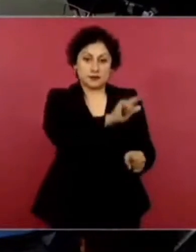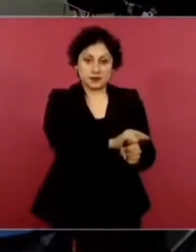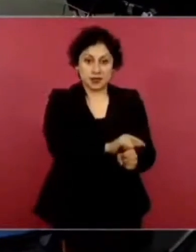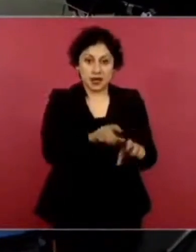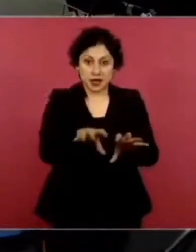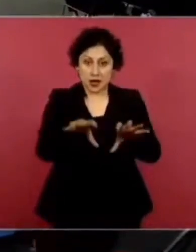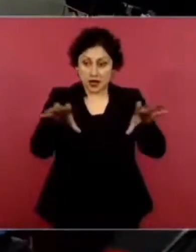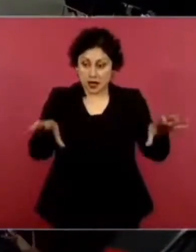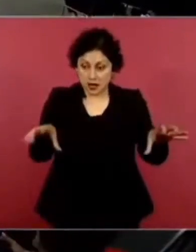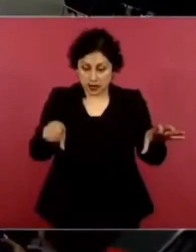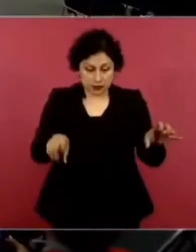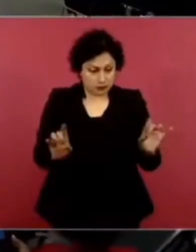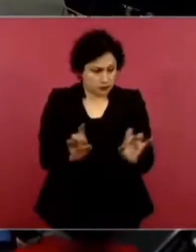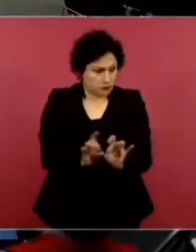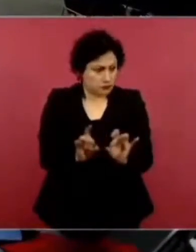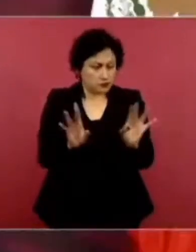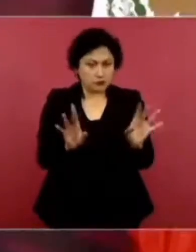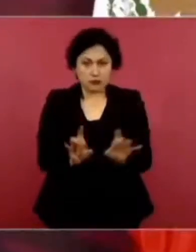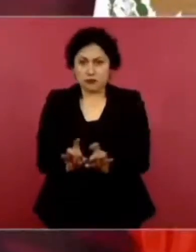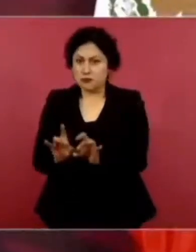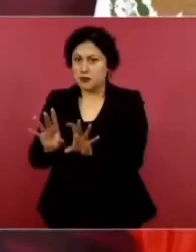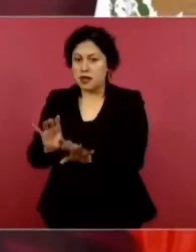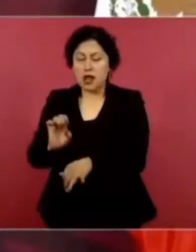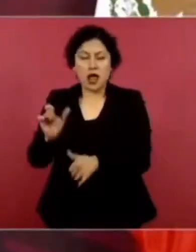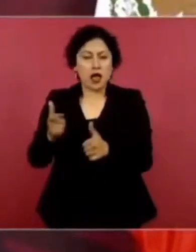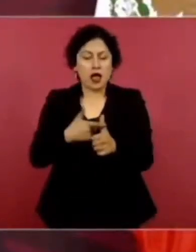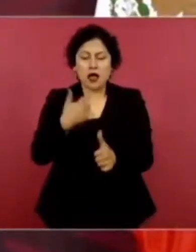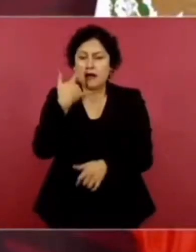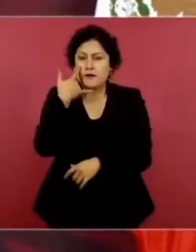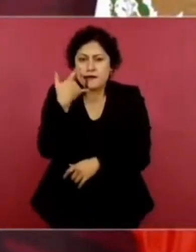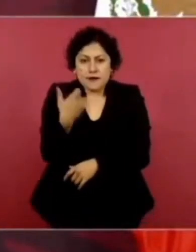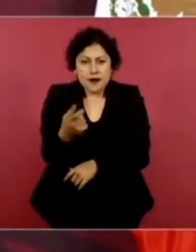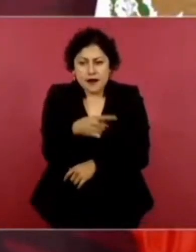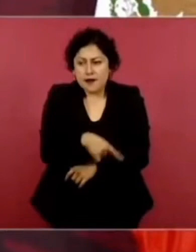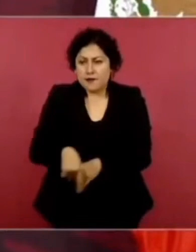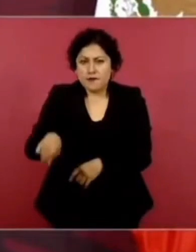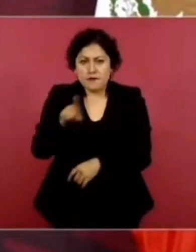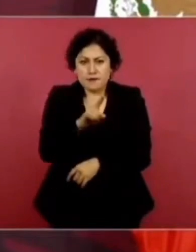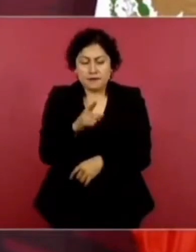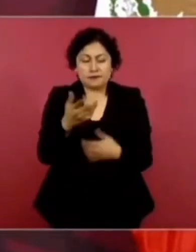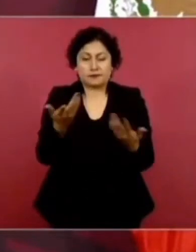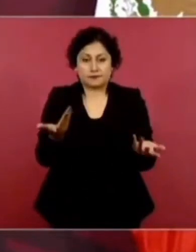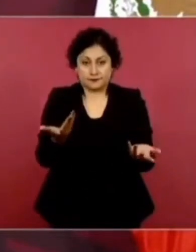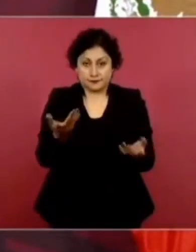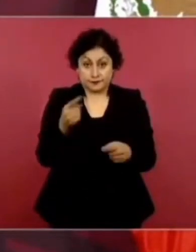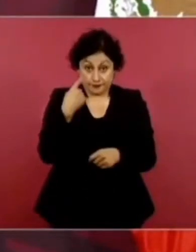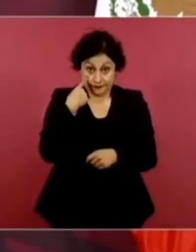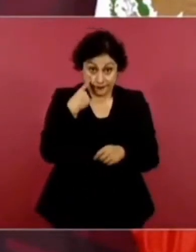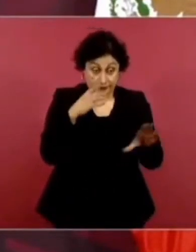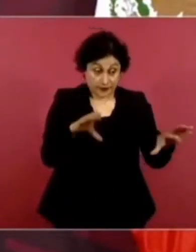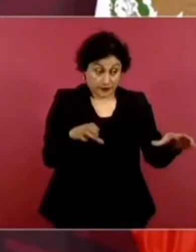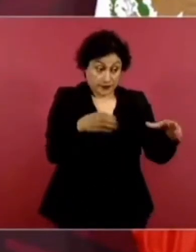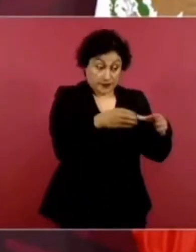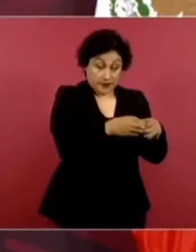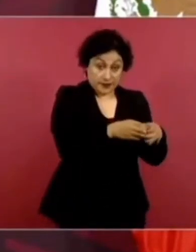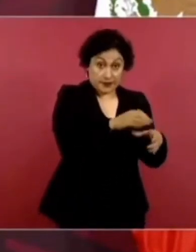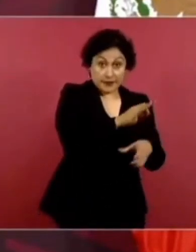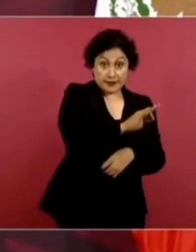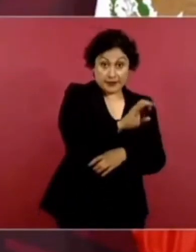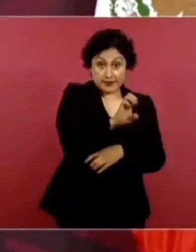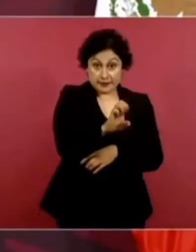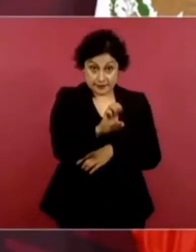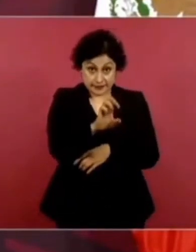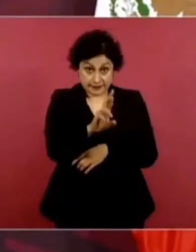Y se negaron, esto el fiscal especial lo acaba de